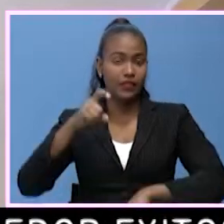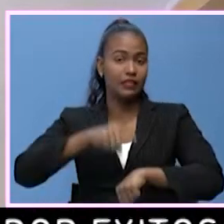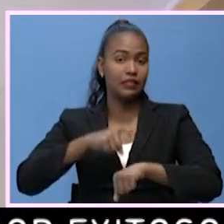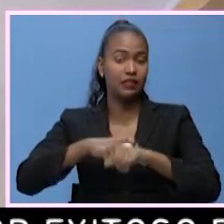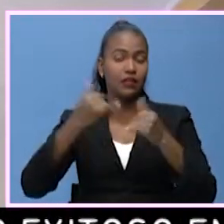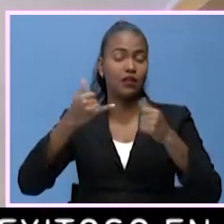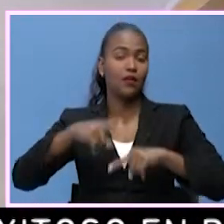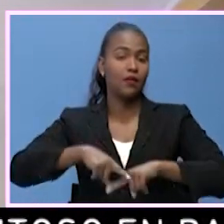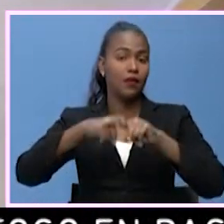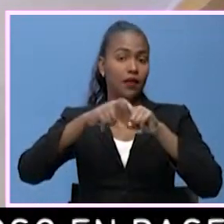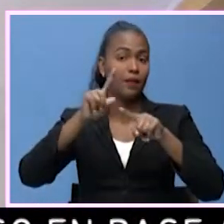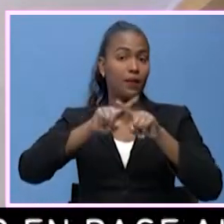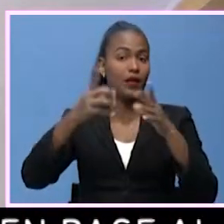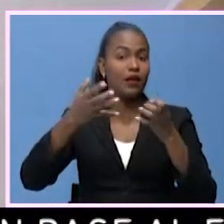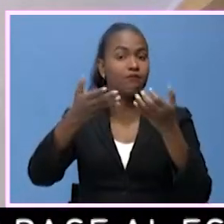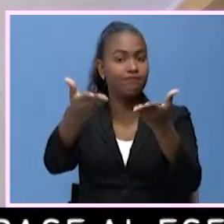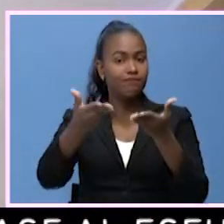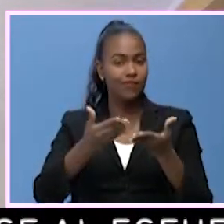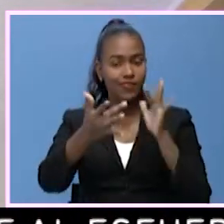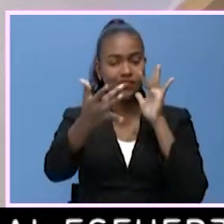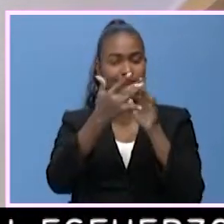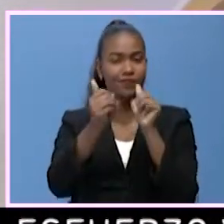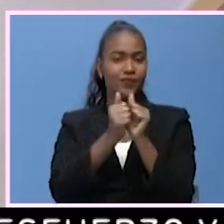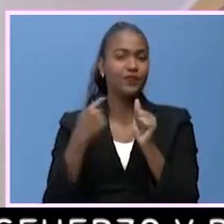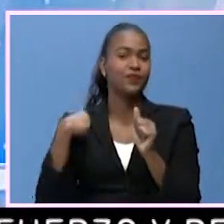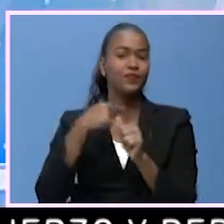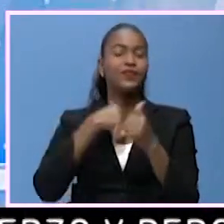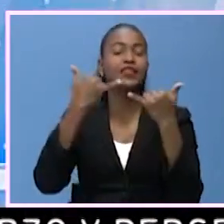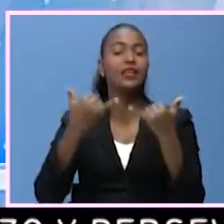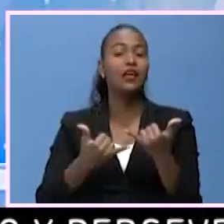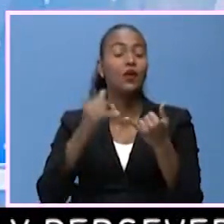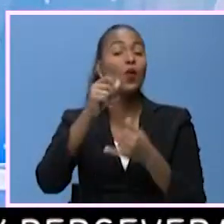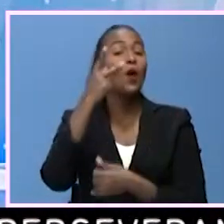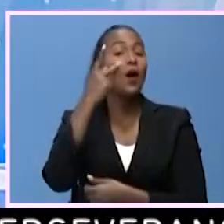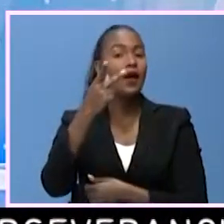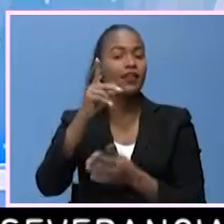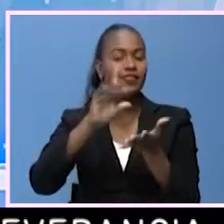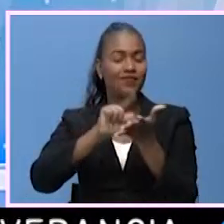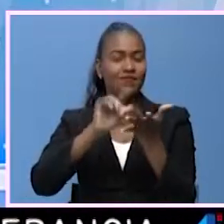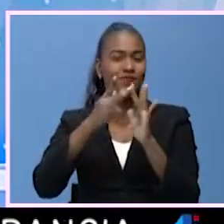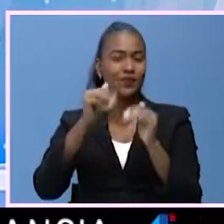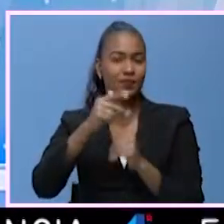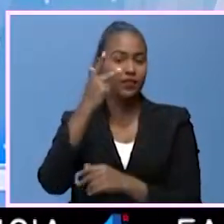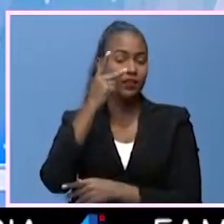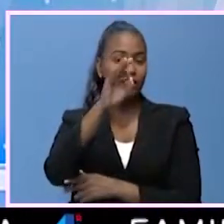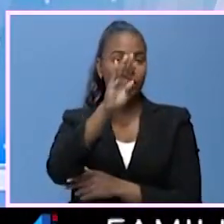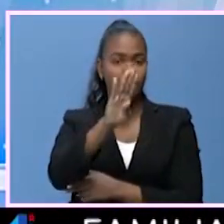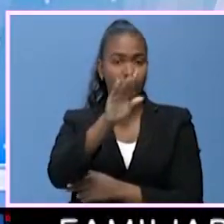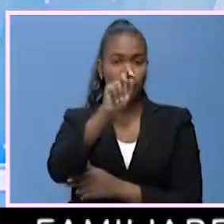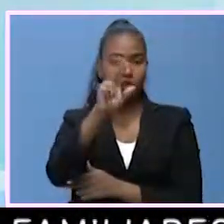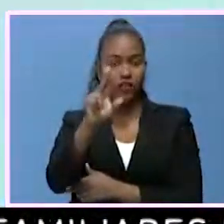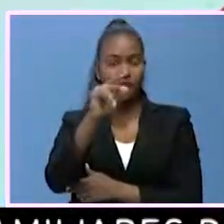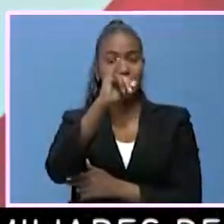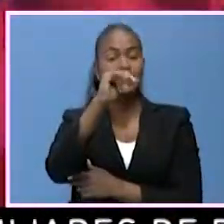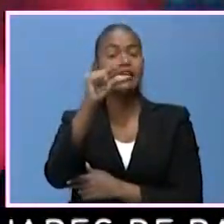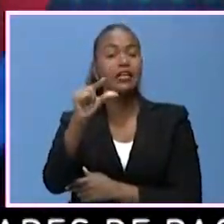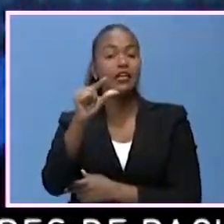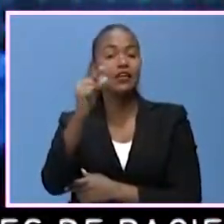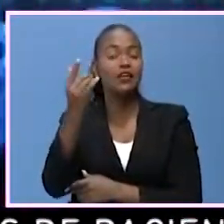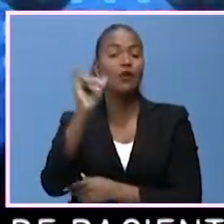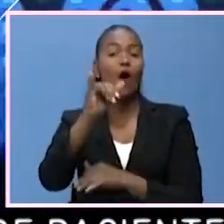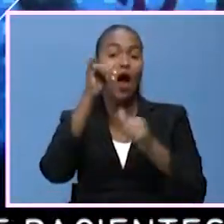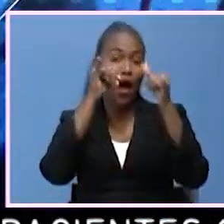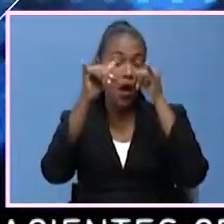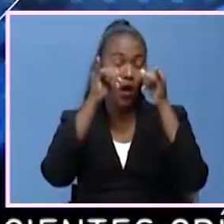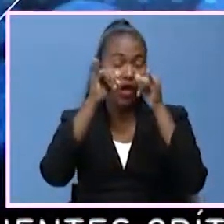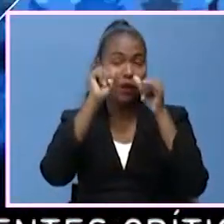Momento de pausar, pero quiero invitarles a que conecten con nosotros ahora. Revise ahí sus redes sociales. Estamos en Facebook, en Twitter, en Instagram, en